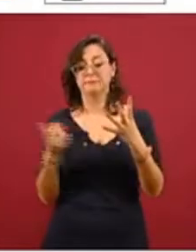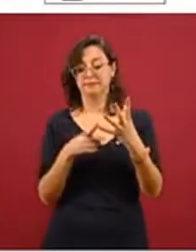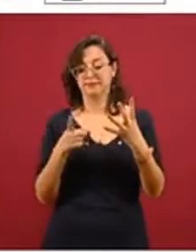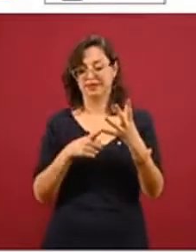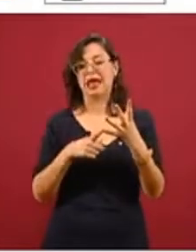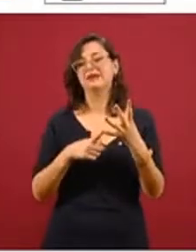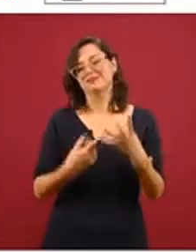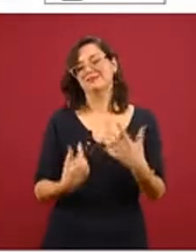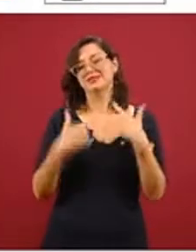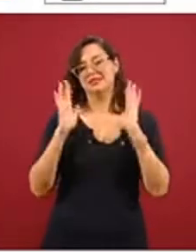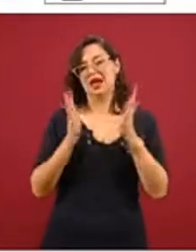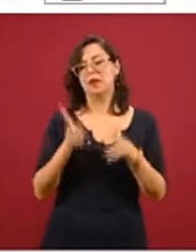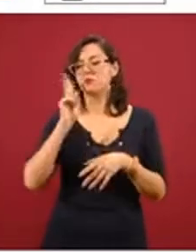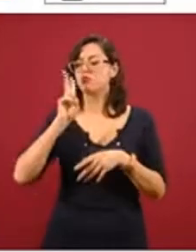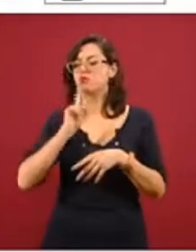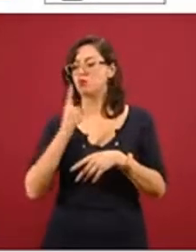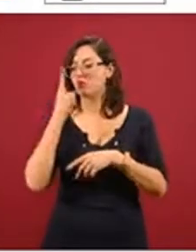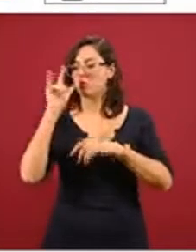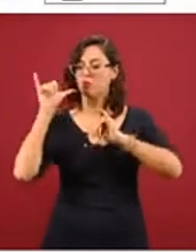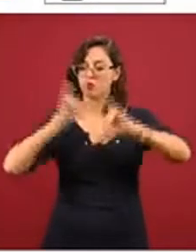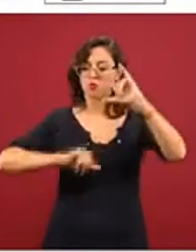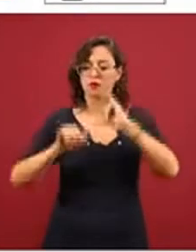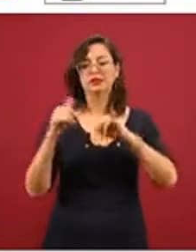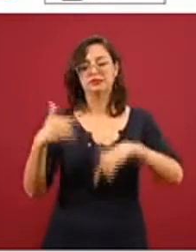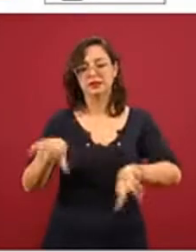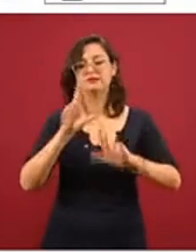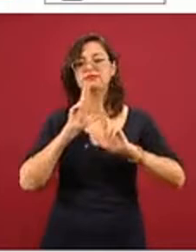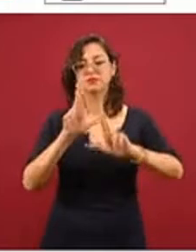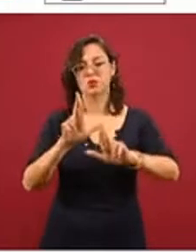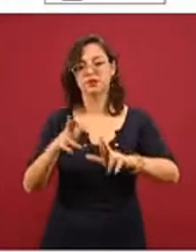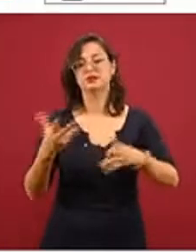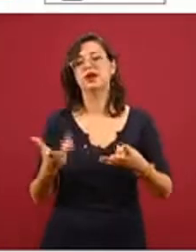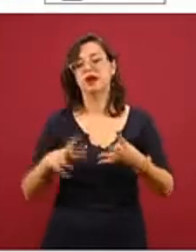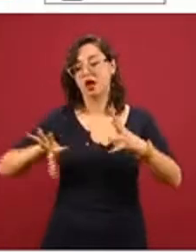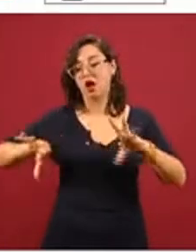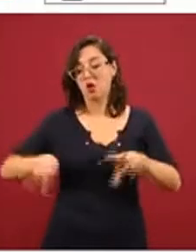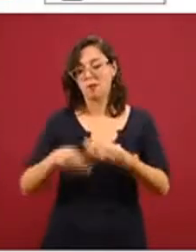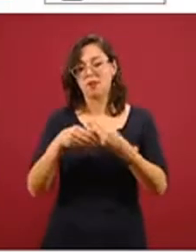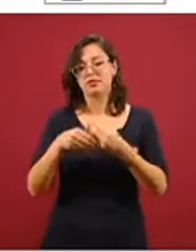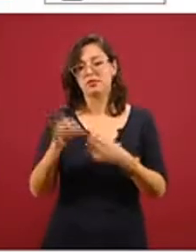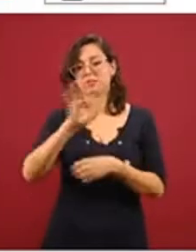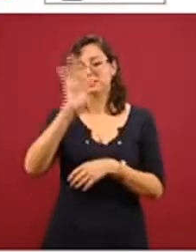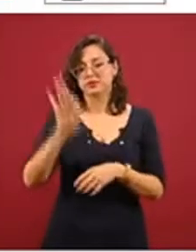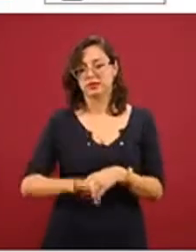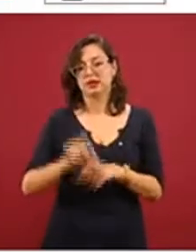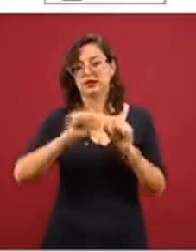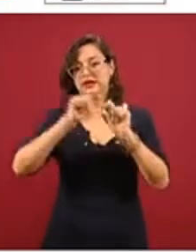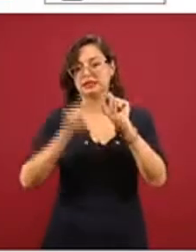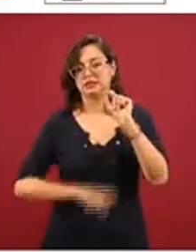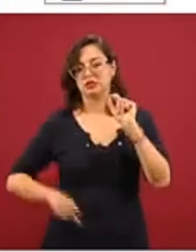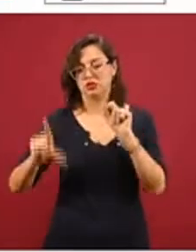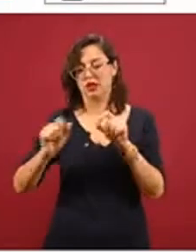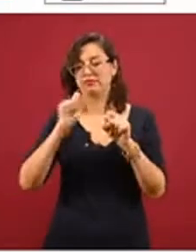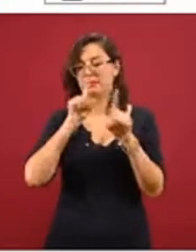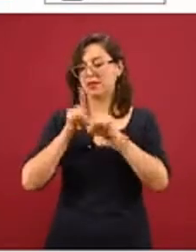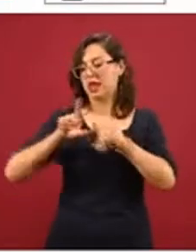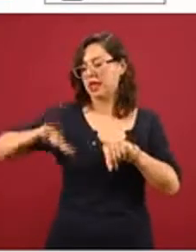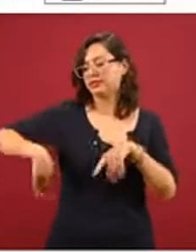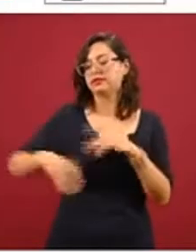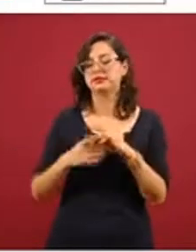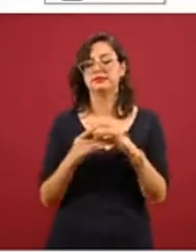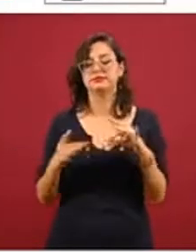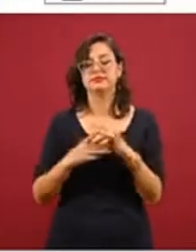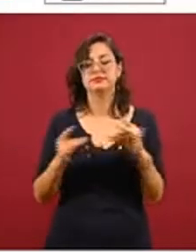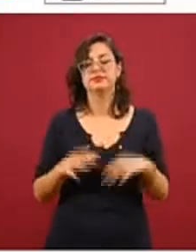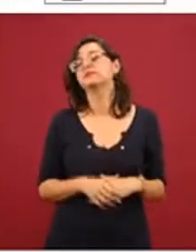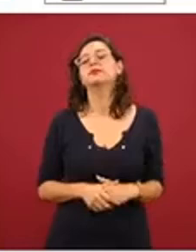la positividad que hay en cada uno de los estados, también presentada a nivel nacional por el doctor Salomía